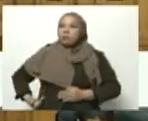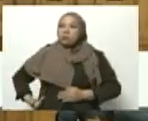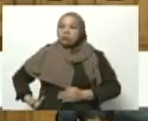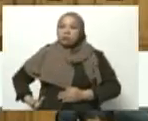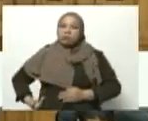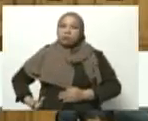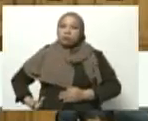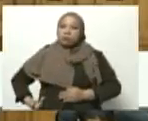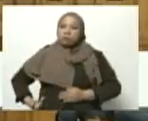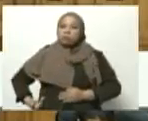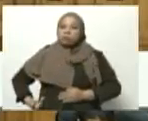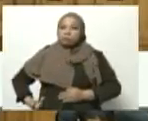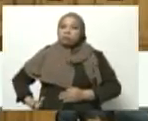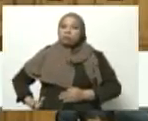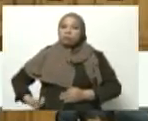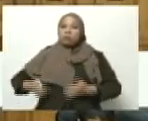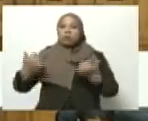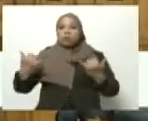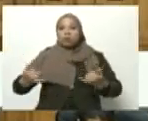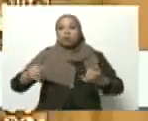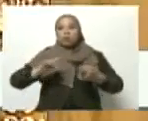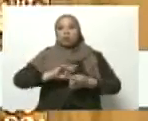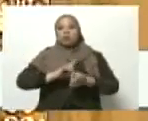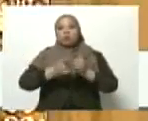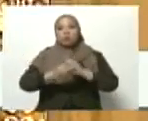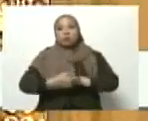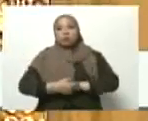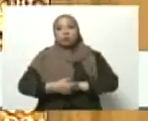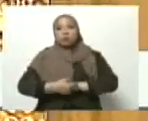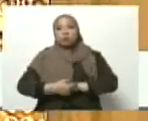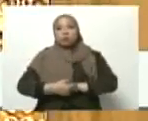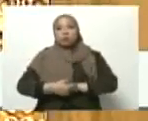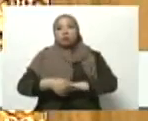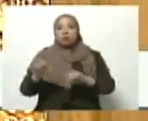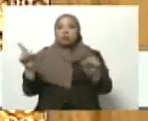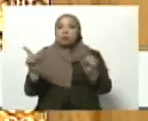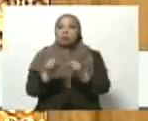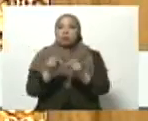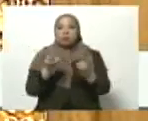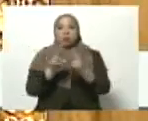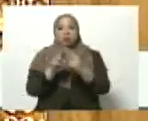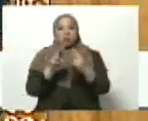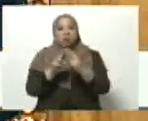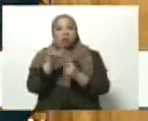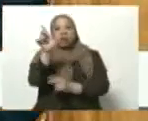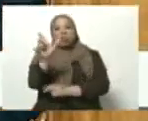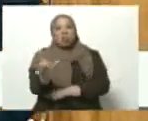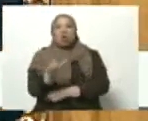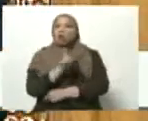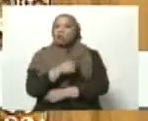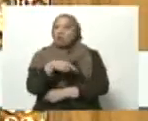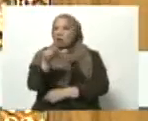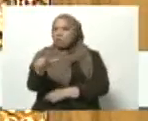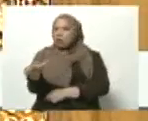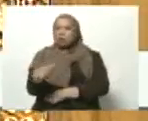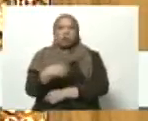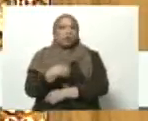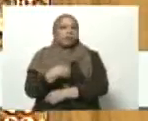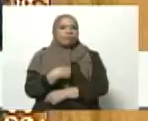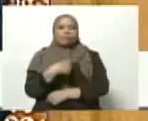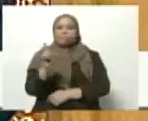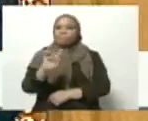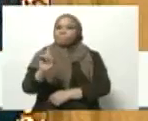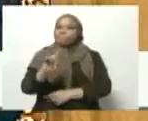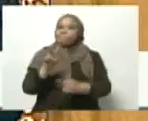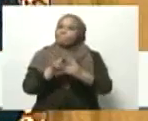un momento con Gudró, y ahora sí pasamos al tema quizás menos conocido, que es el de Mark Esper, porque Gudró cubre ese